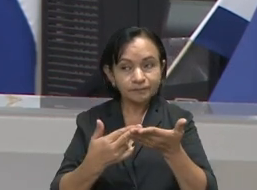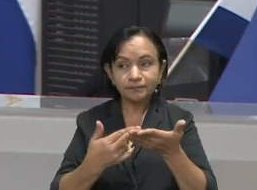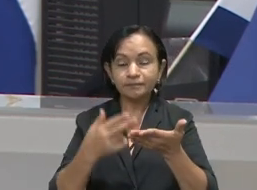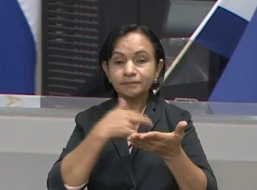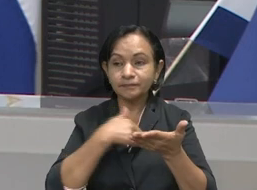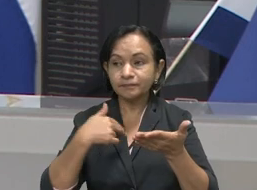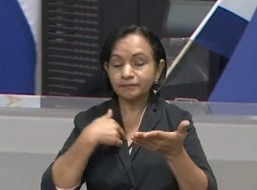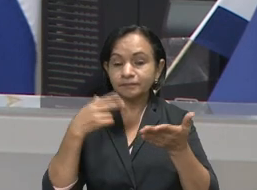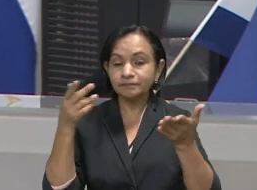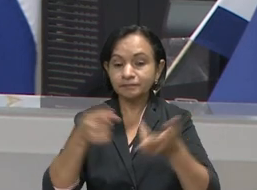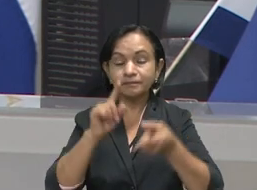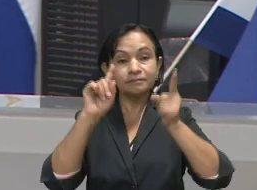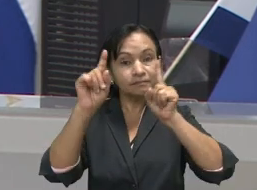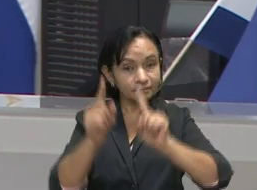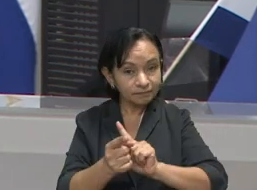disminuyeron